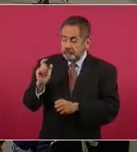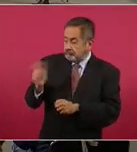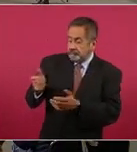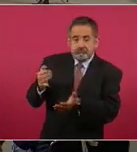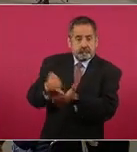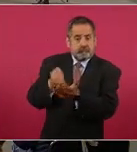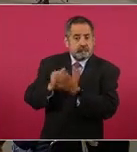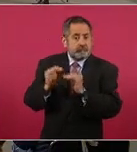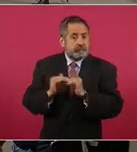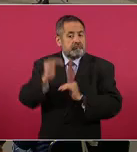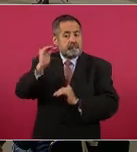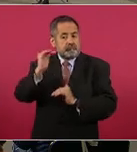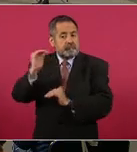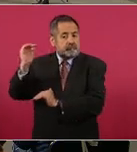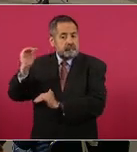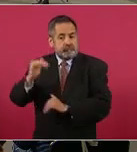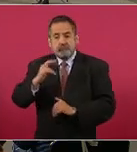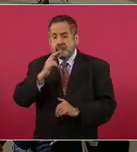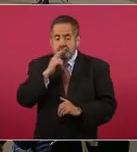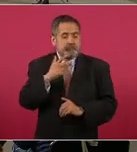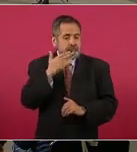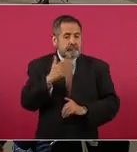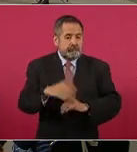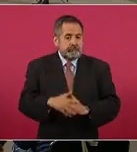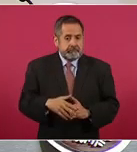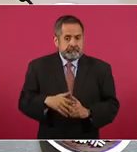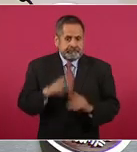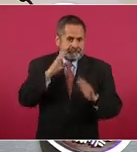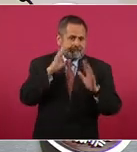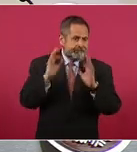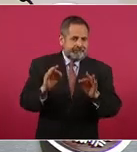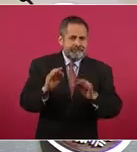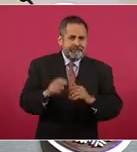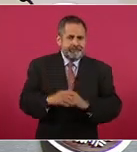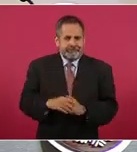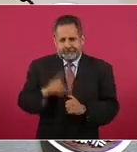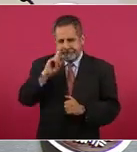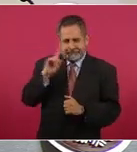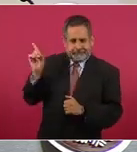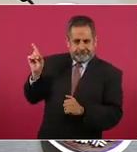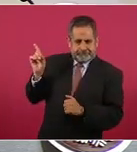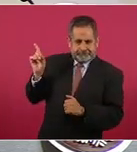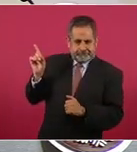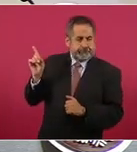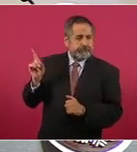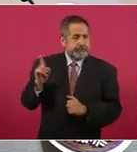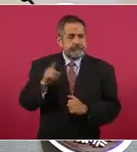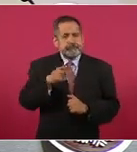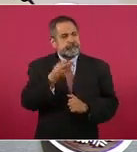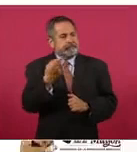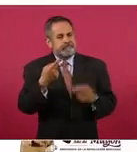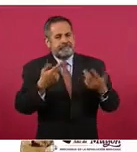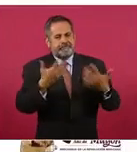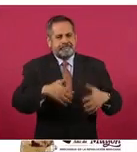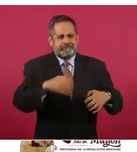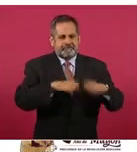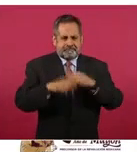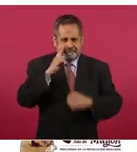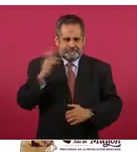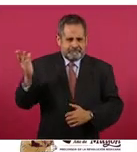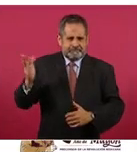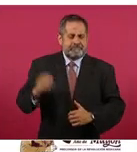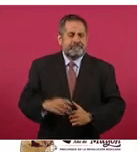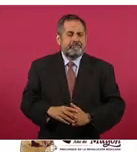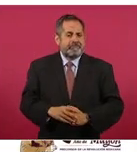perdón. La parte verde es la aportación de los grandes contribuyentes propia, digamos,